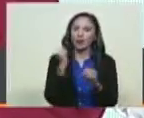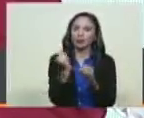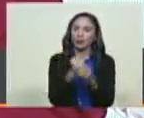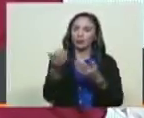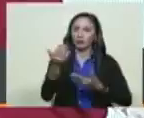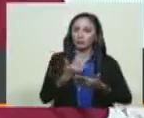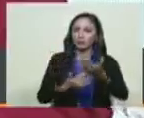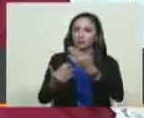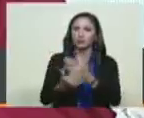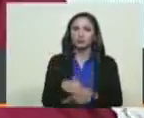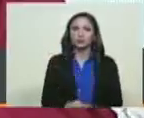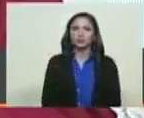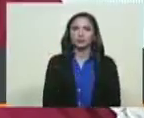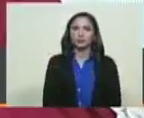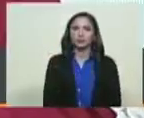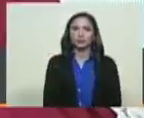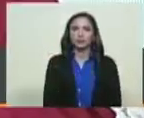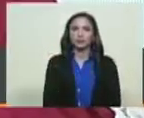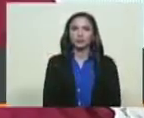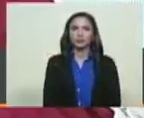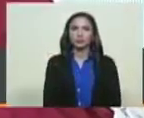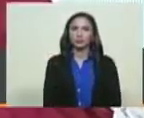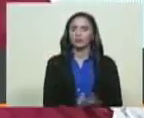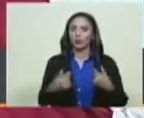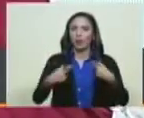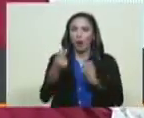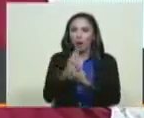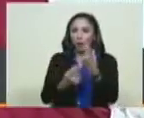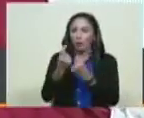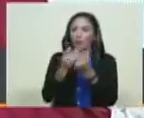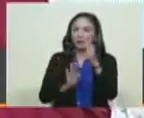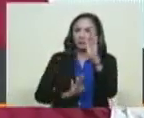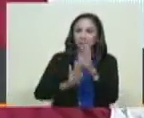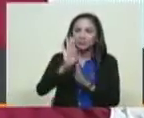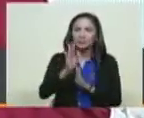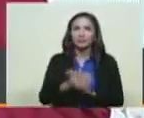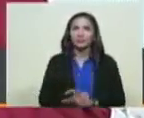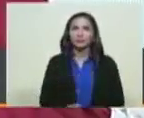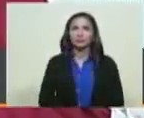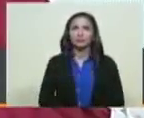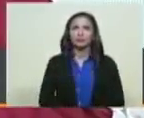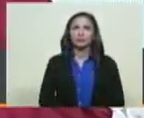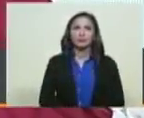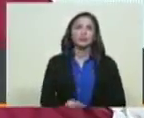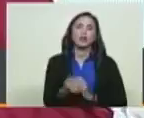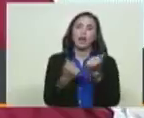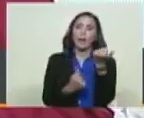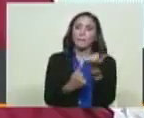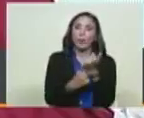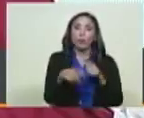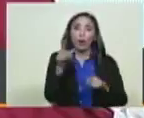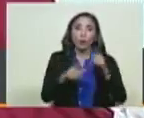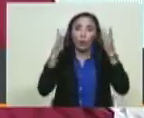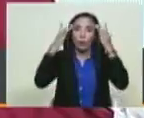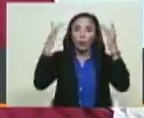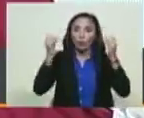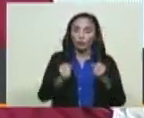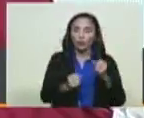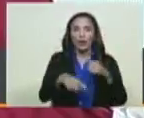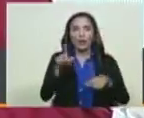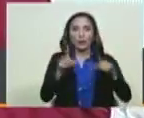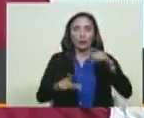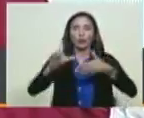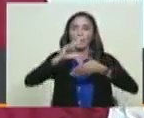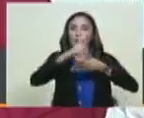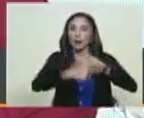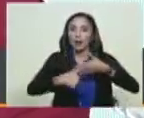como nunca antes me había dedicado a la economía tenemos el apoyo de expertos de américa